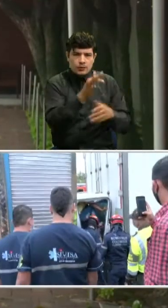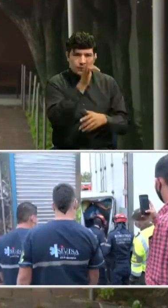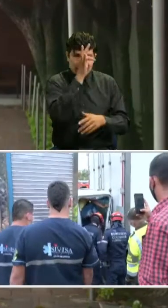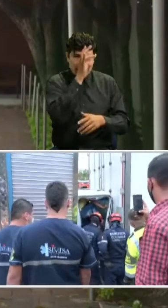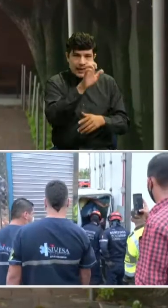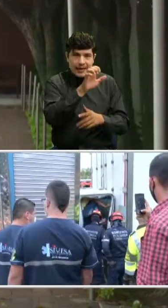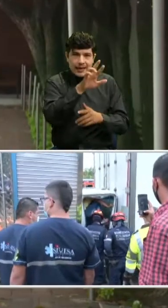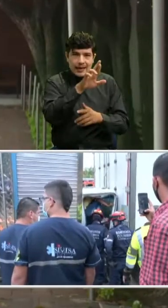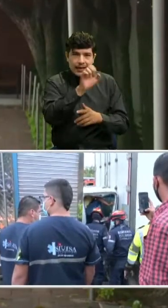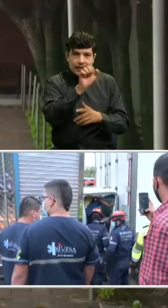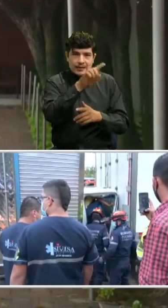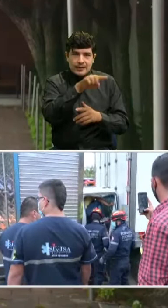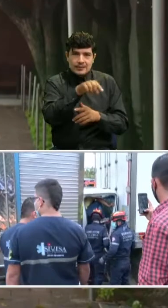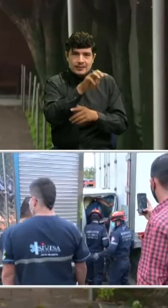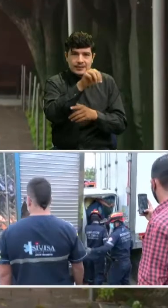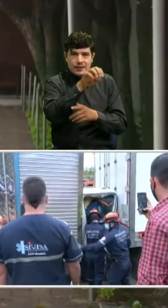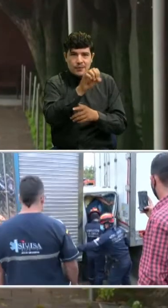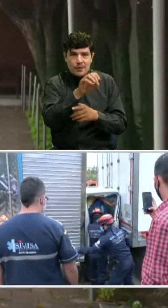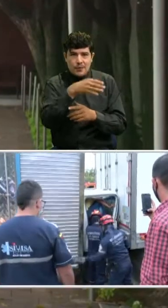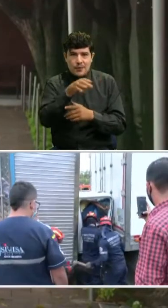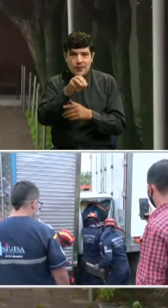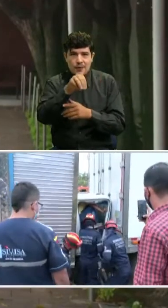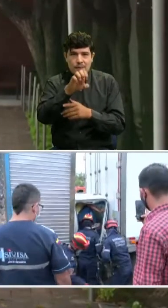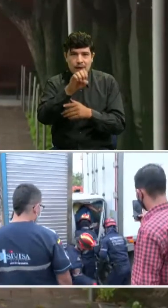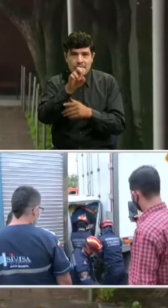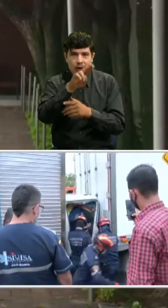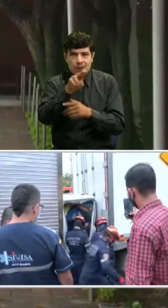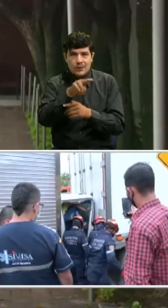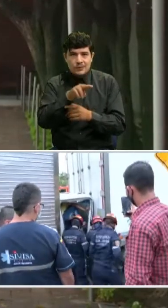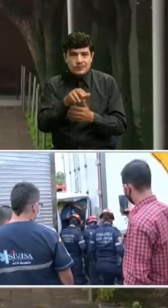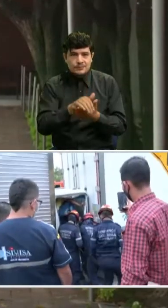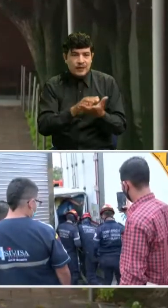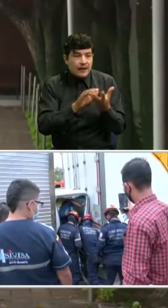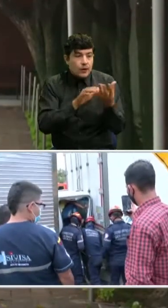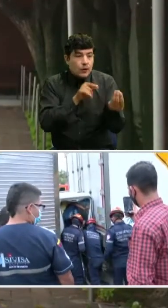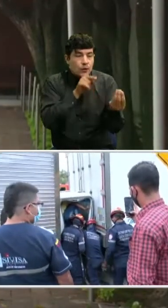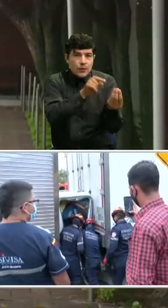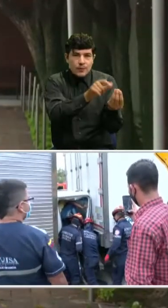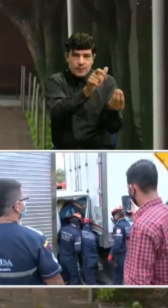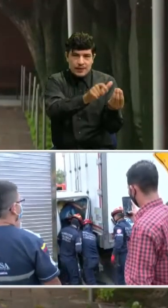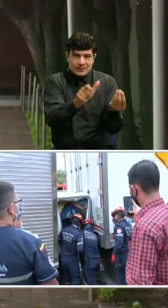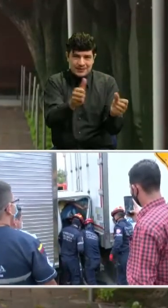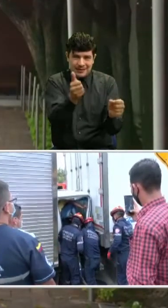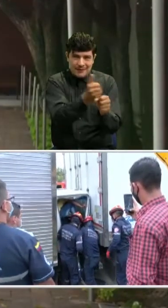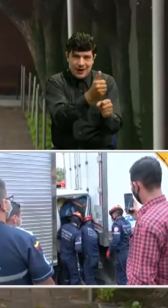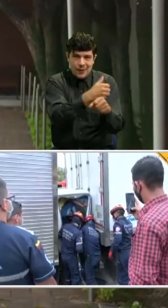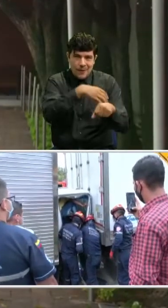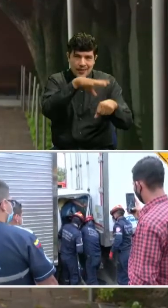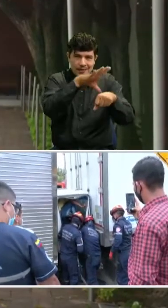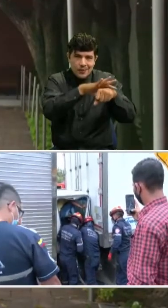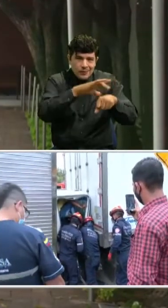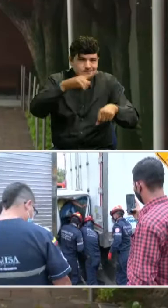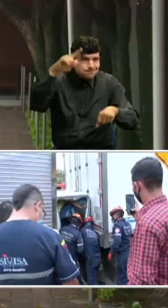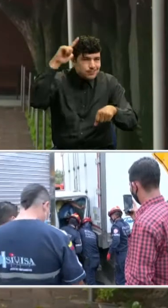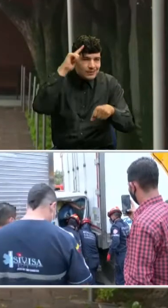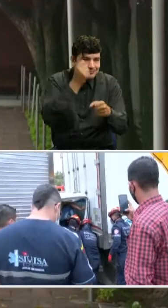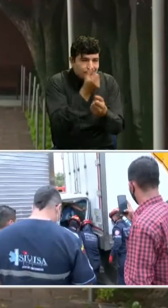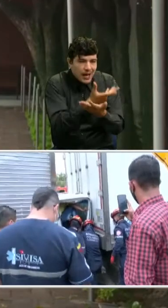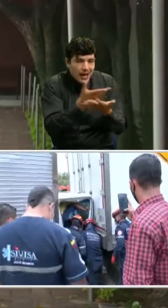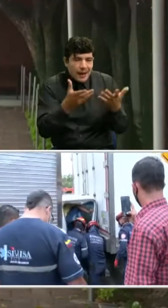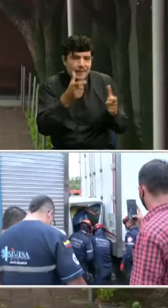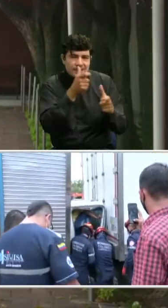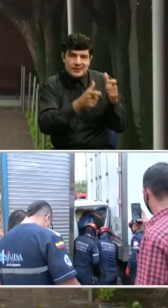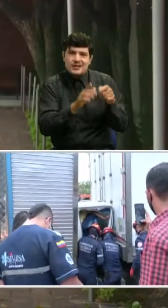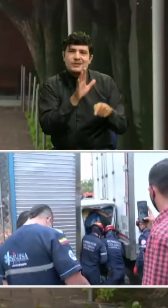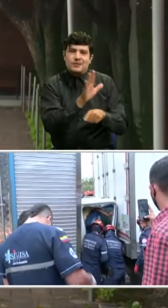estuvo frente al cob y 19 será el personal de la salud de este centro hospitalario el más importante de la región que reciban las